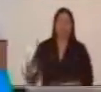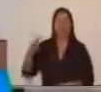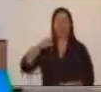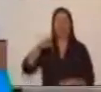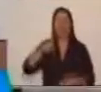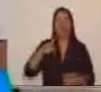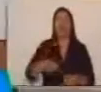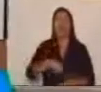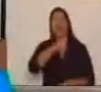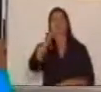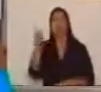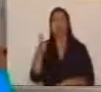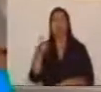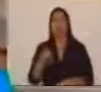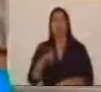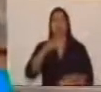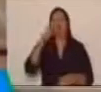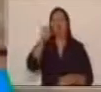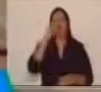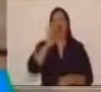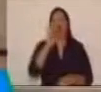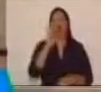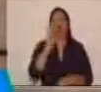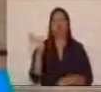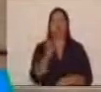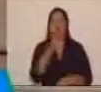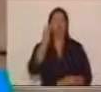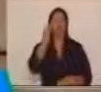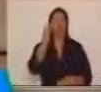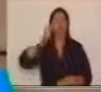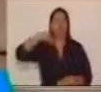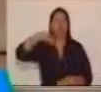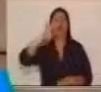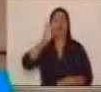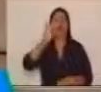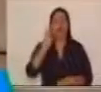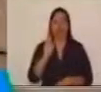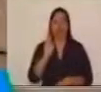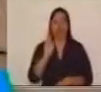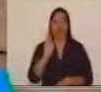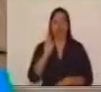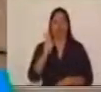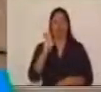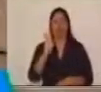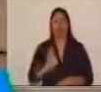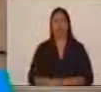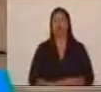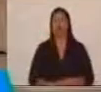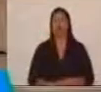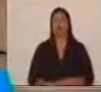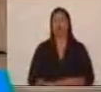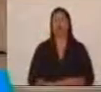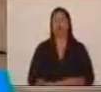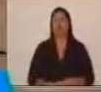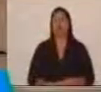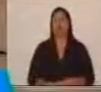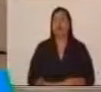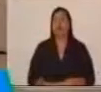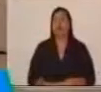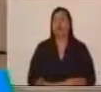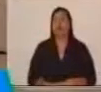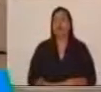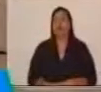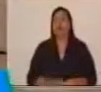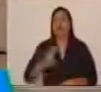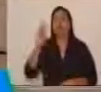son los que están internamente dentro del género. Y efectivamente, dentro de mis tres géneros, que estamos trabajando, en el narrativo